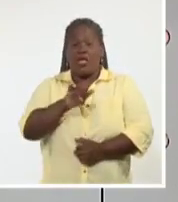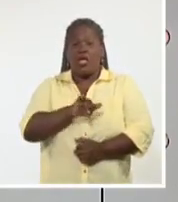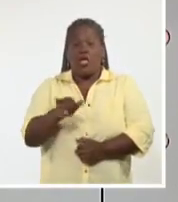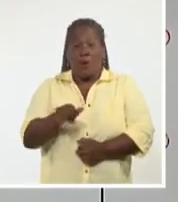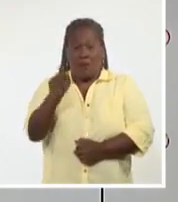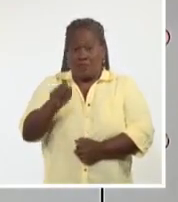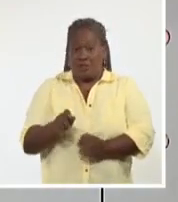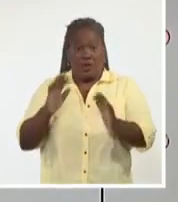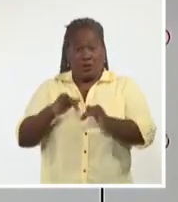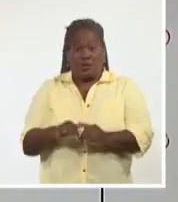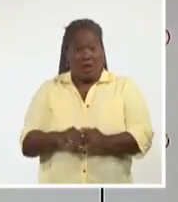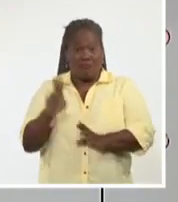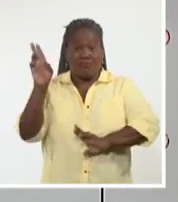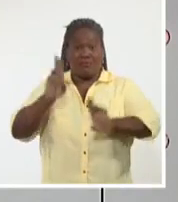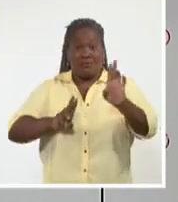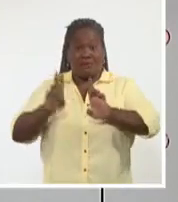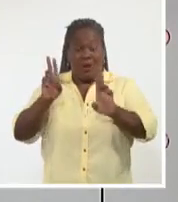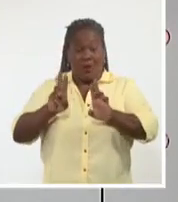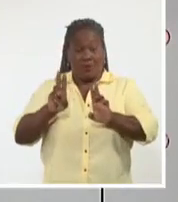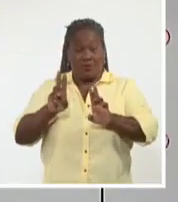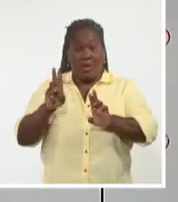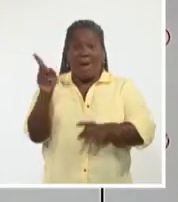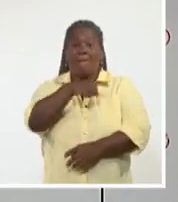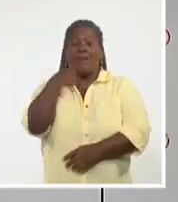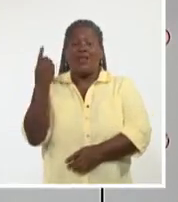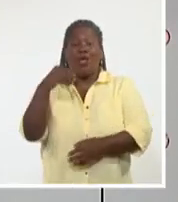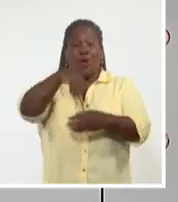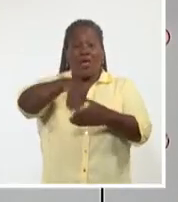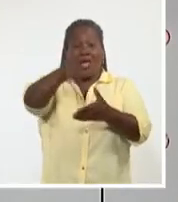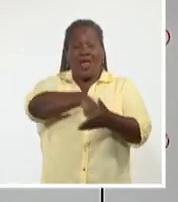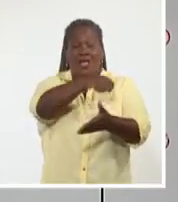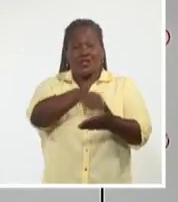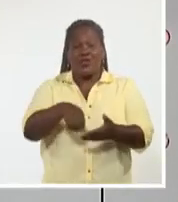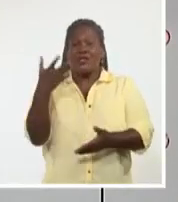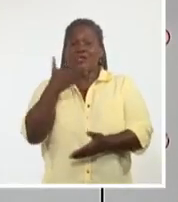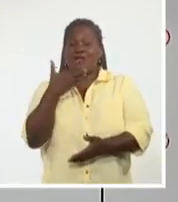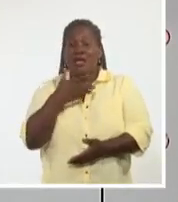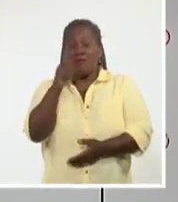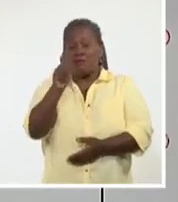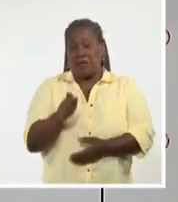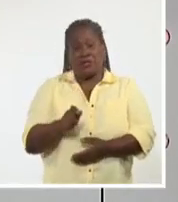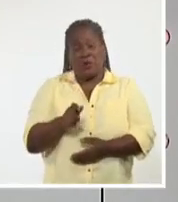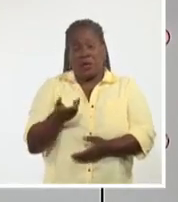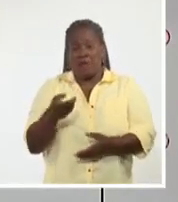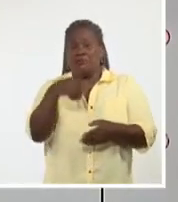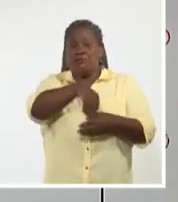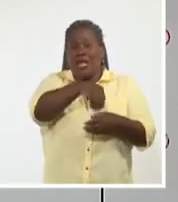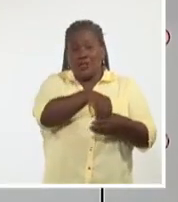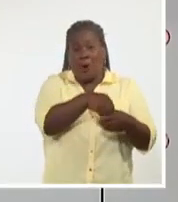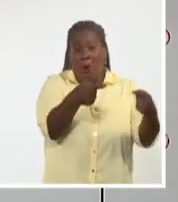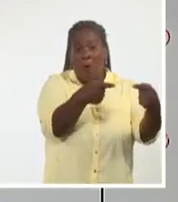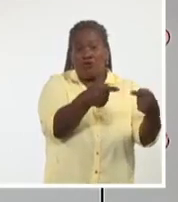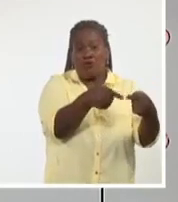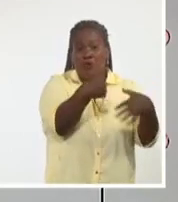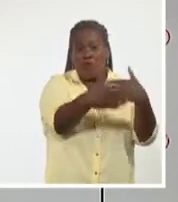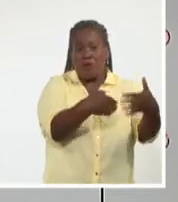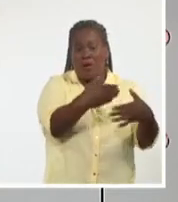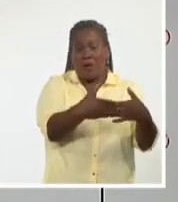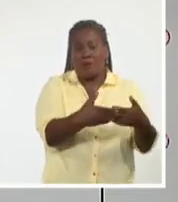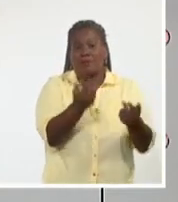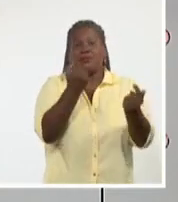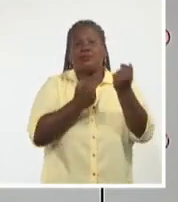derecha en realidad los perdedores de esta elección fueron los violentos y extremistas dentro de la oposición algunos de ellos ahora